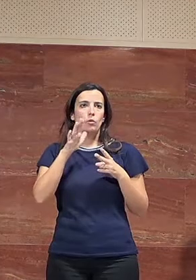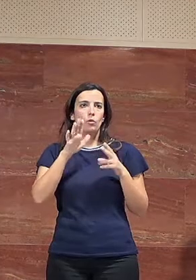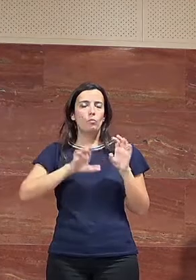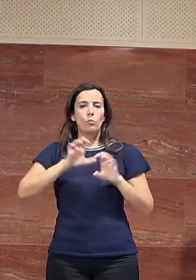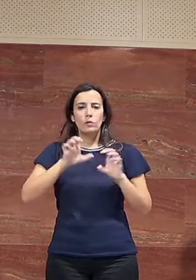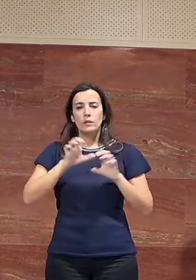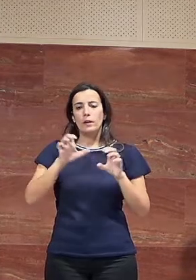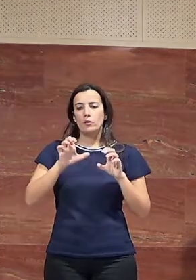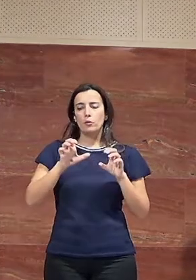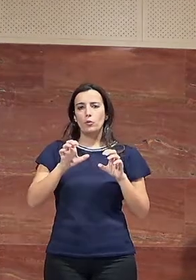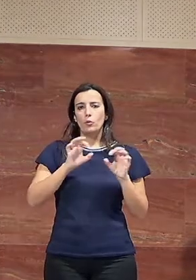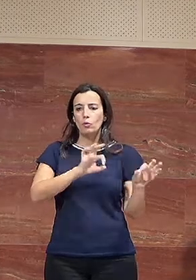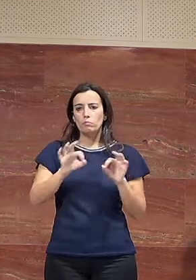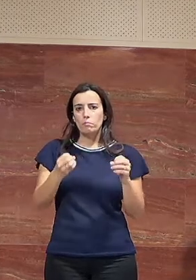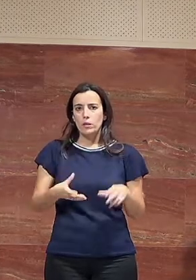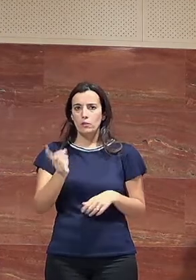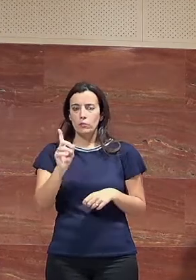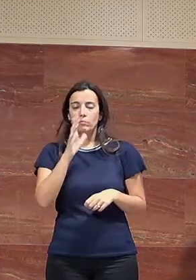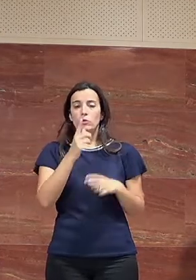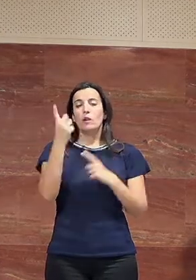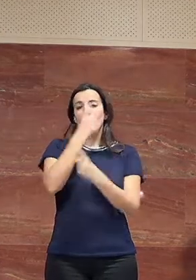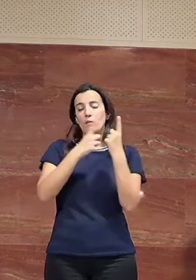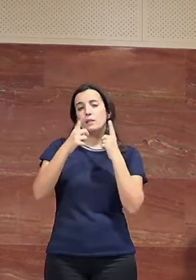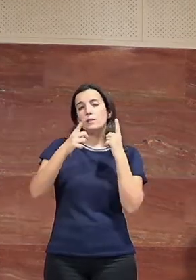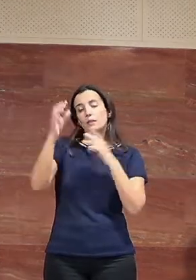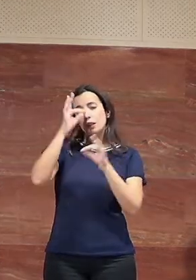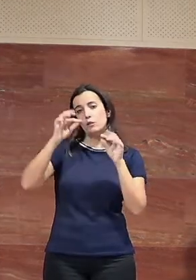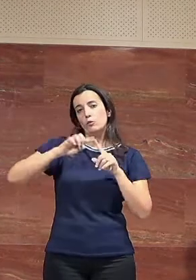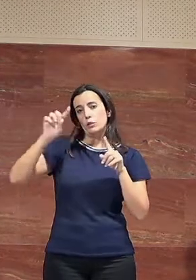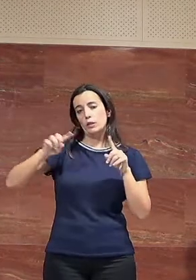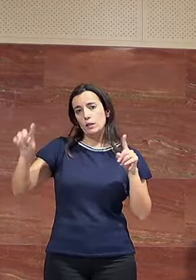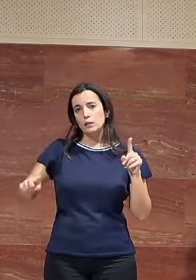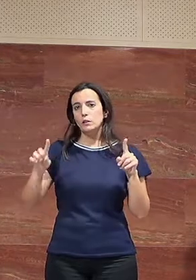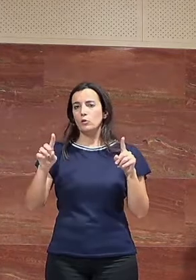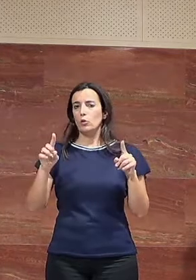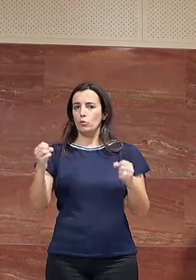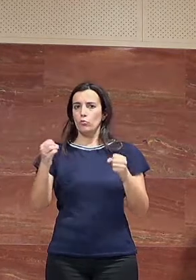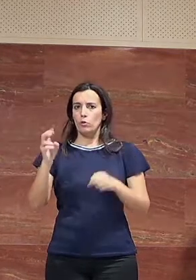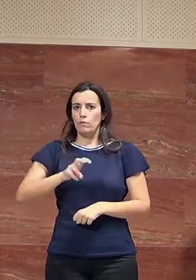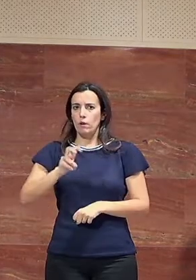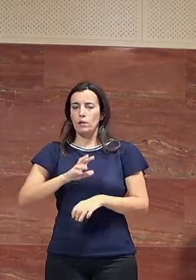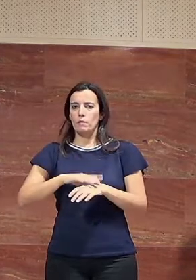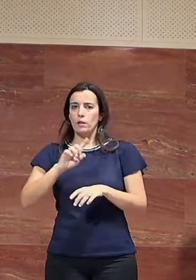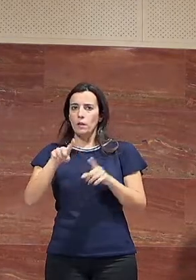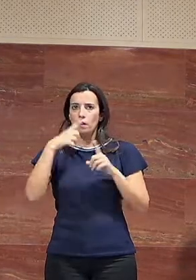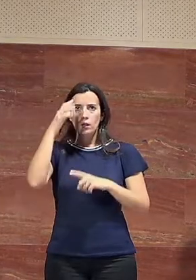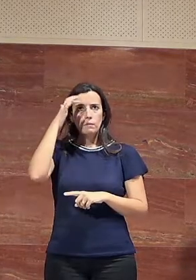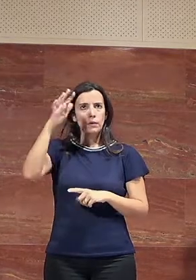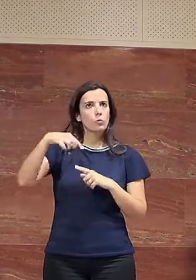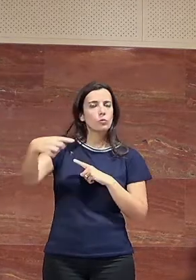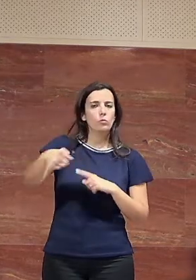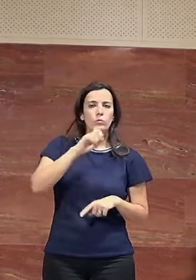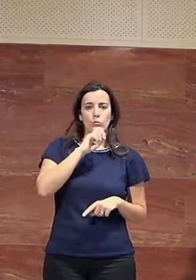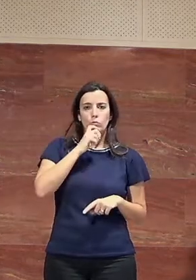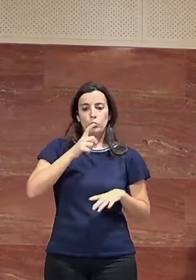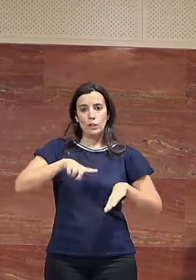colocados de forma incorrecta, porque a veces pues, esos datos estadísticos te dan fuerza para poder imaginar las consecuencias, ¿no? 6